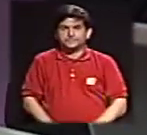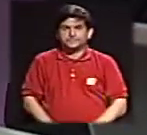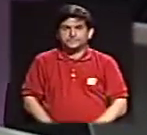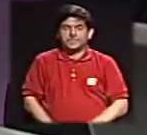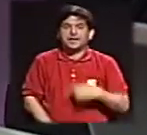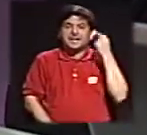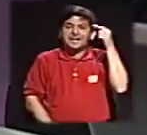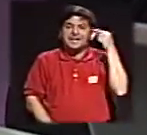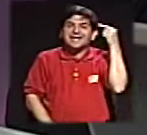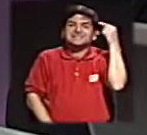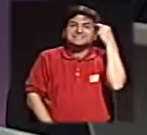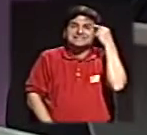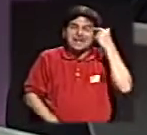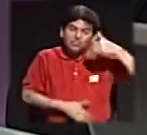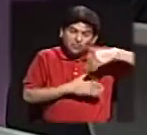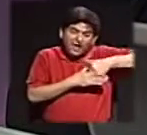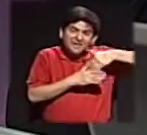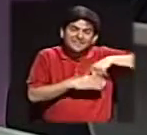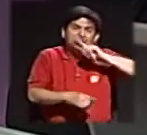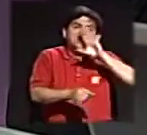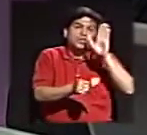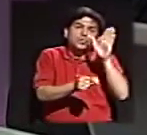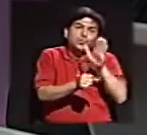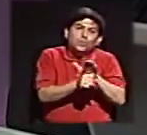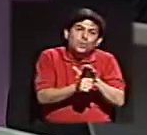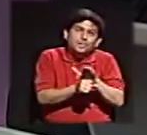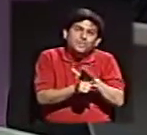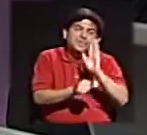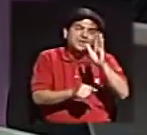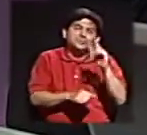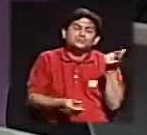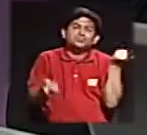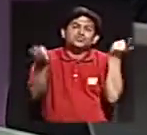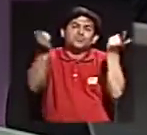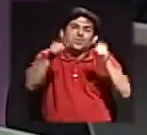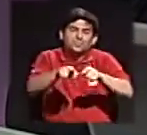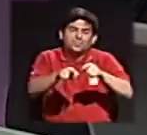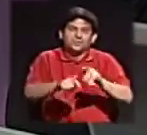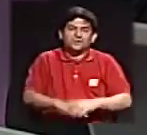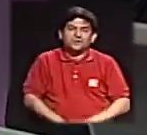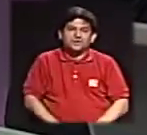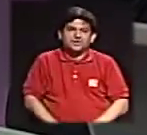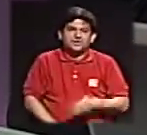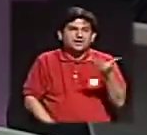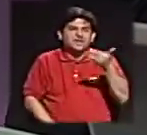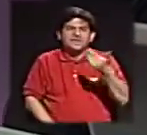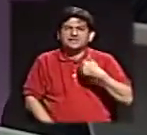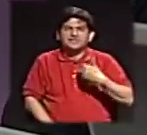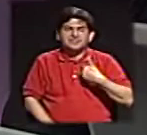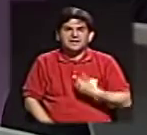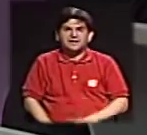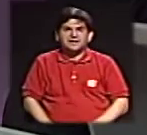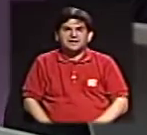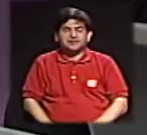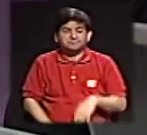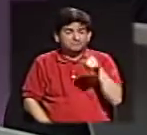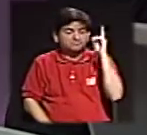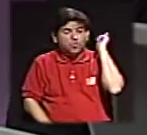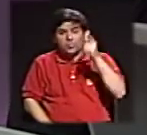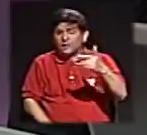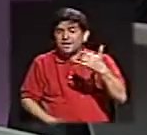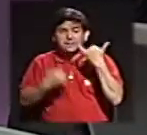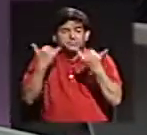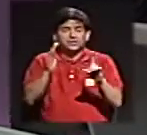si el Estado internamente cumpliese con su obligación. Su obligación es cumplir lo que los derechos ya